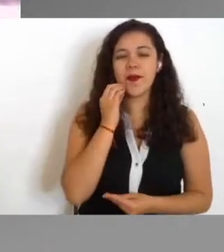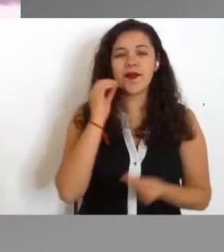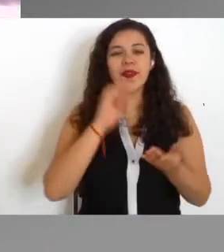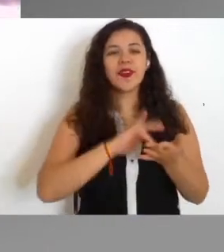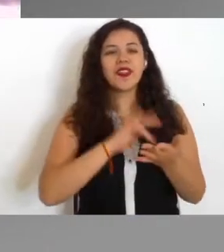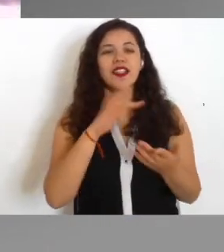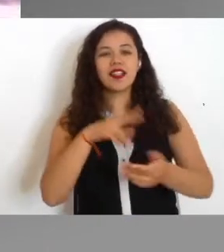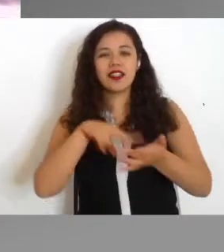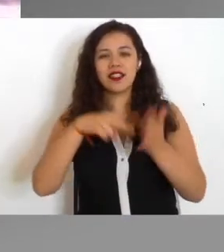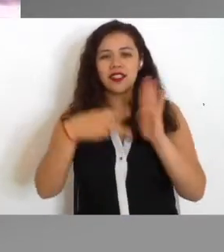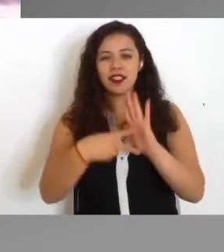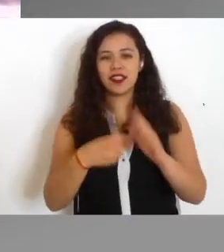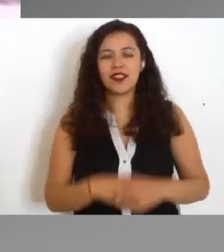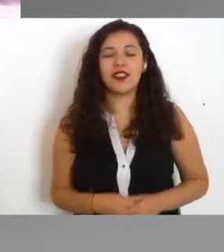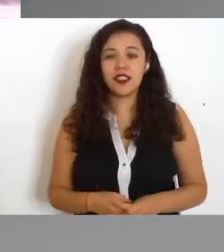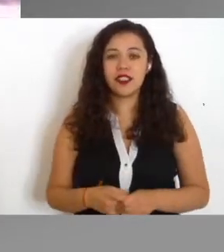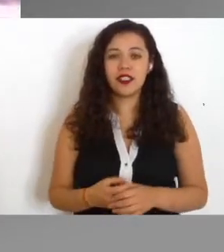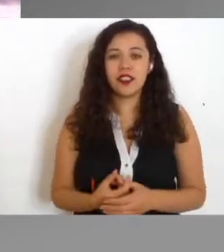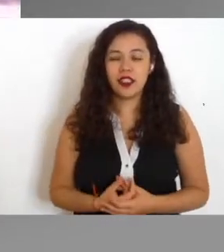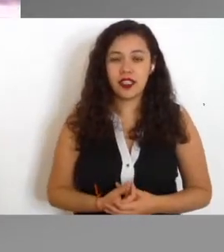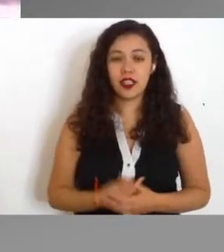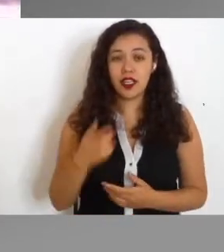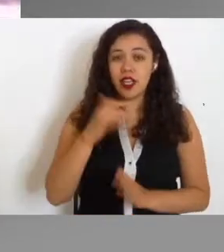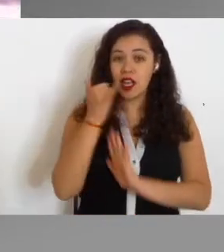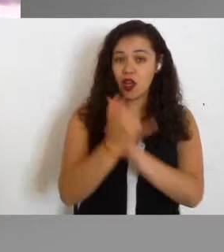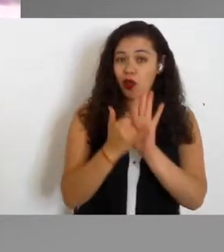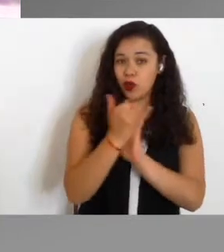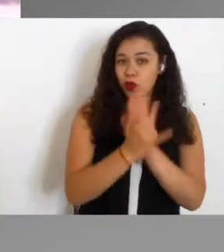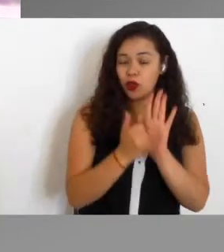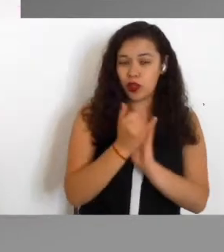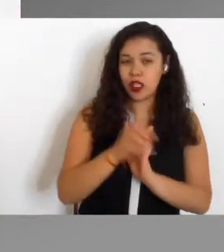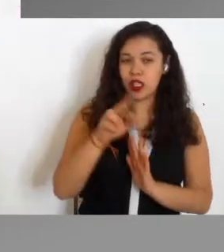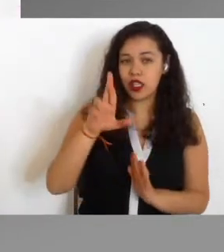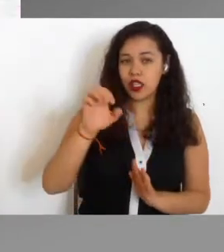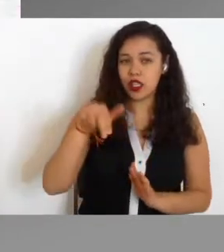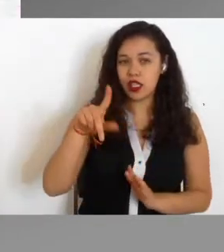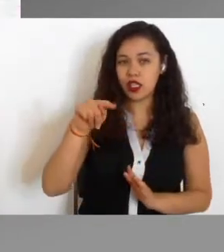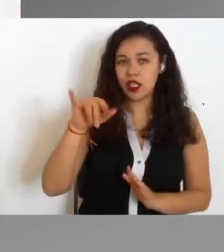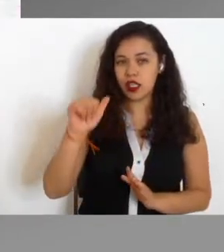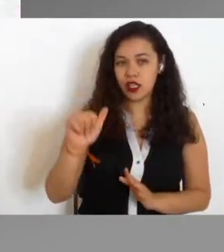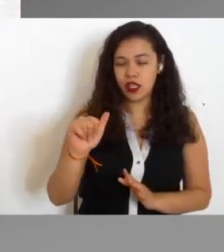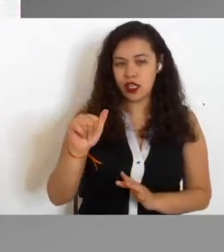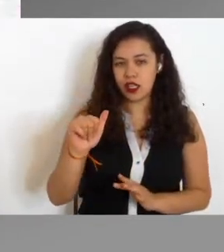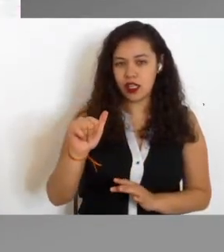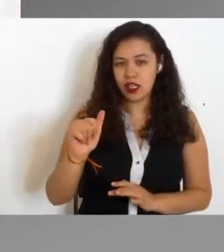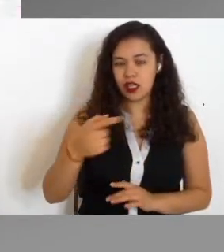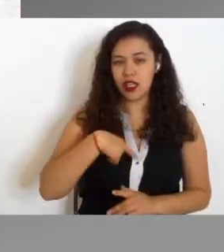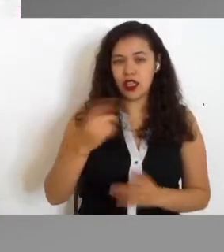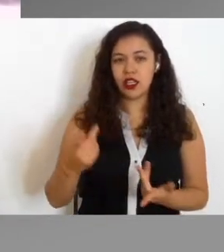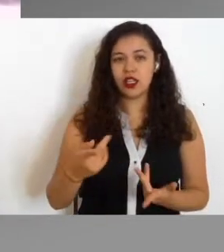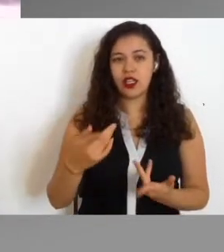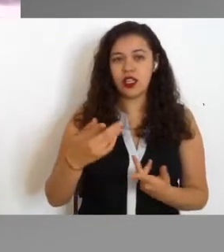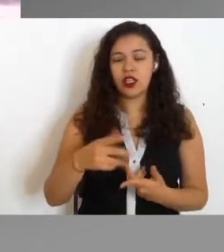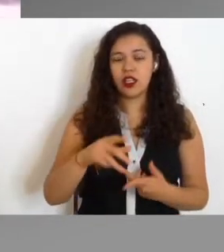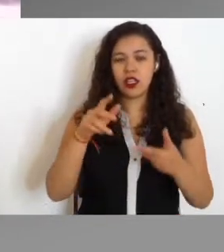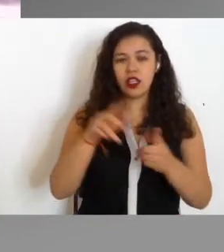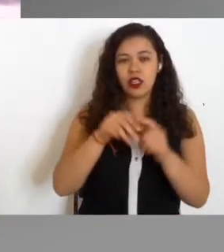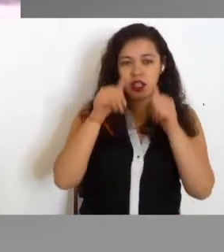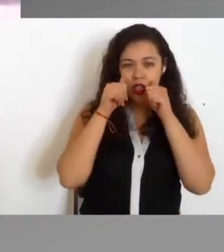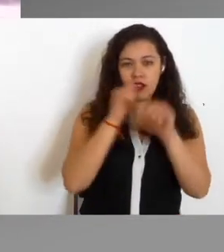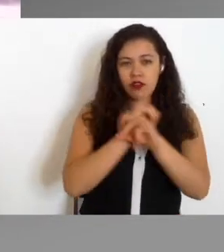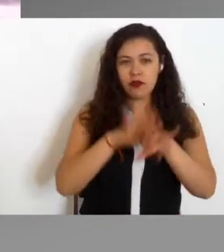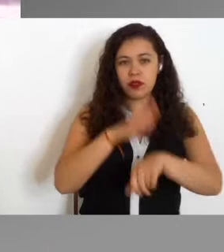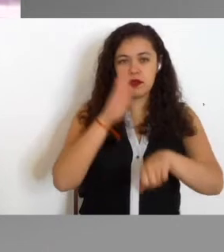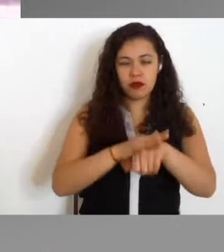ingeniero. A través de YouTube, Renata Noris nos pregunta, ¿dónde puedo dar más aportes al observatorio? Bueno, no